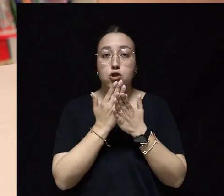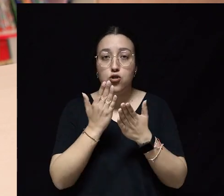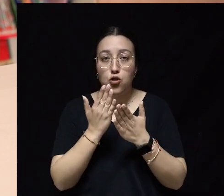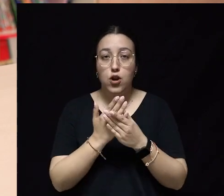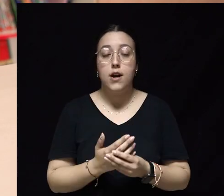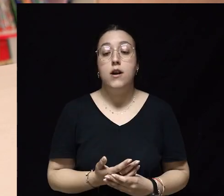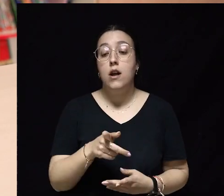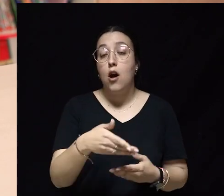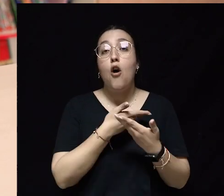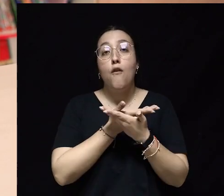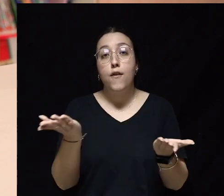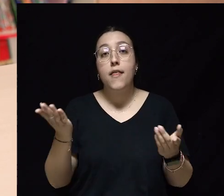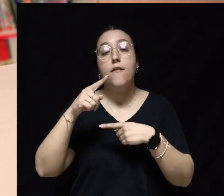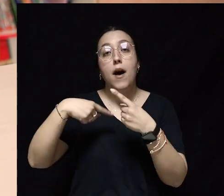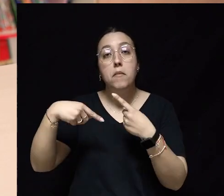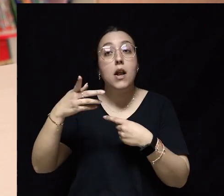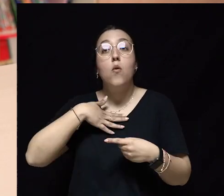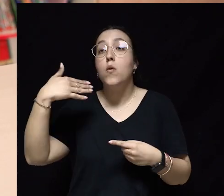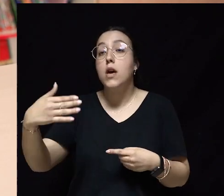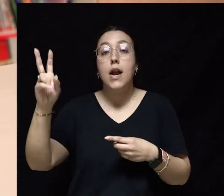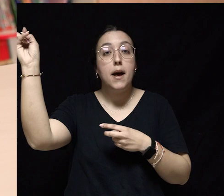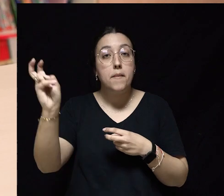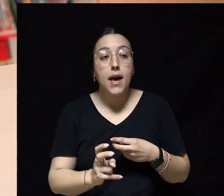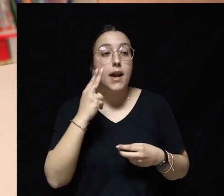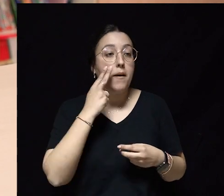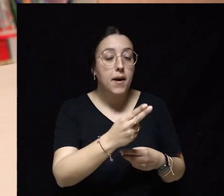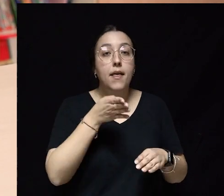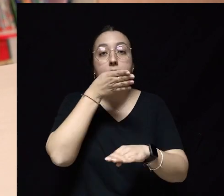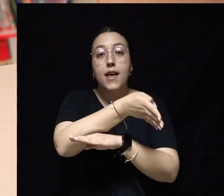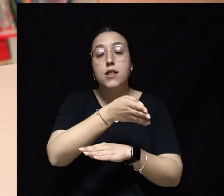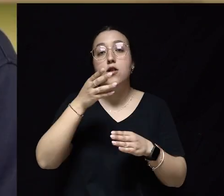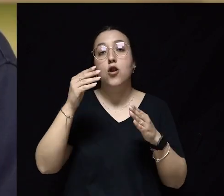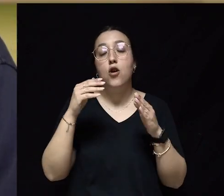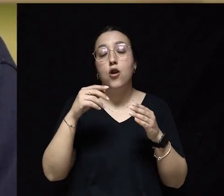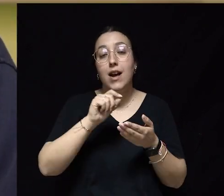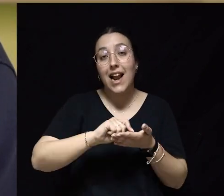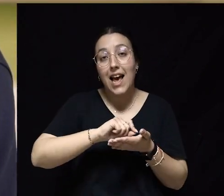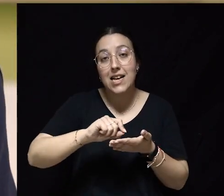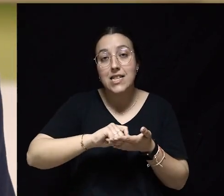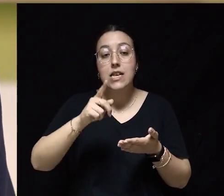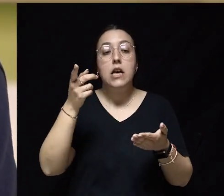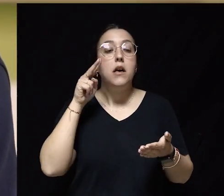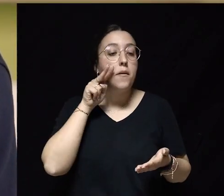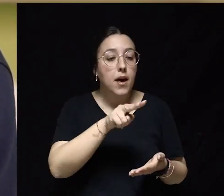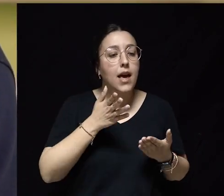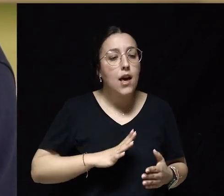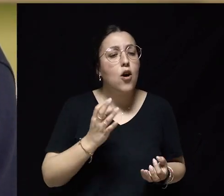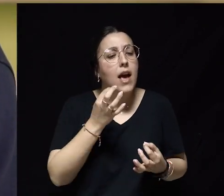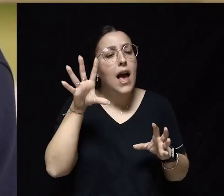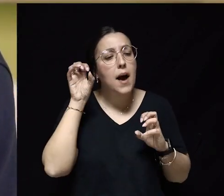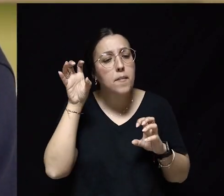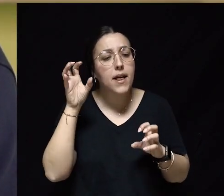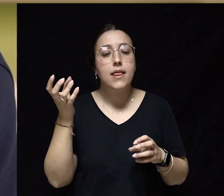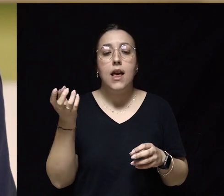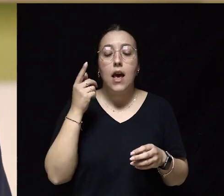la tarde. Entonces lo que ofrecemos siempre es que todas las familias que quieran puedan volver después de la jornada educativa a partir